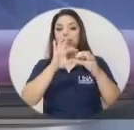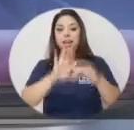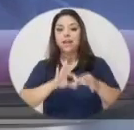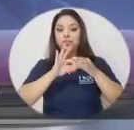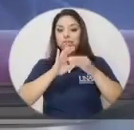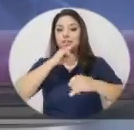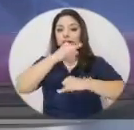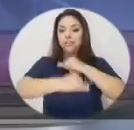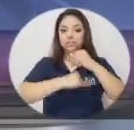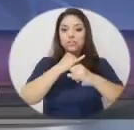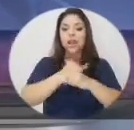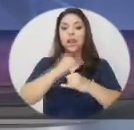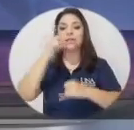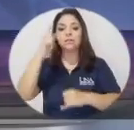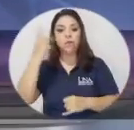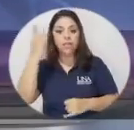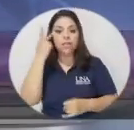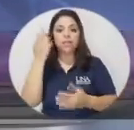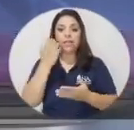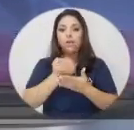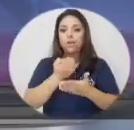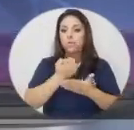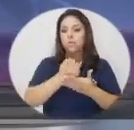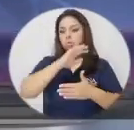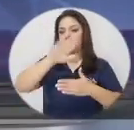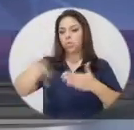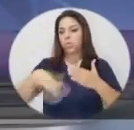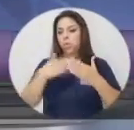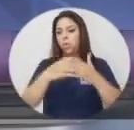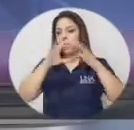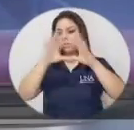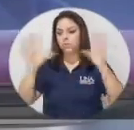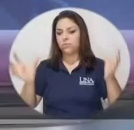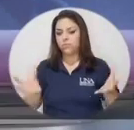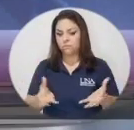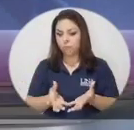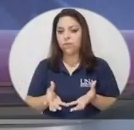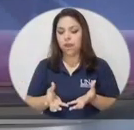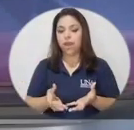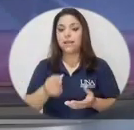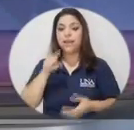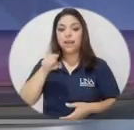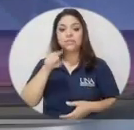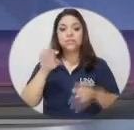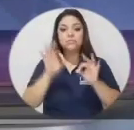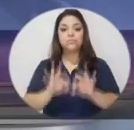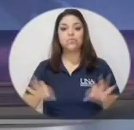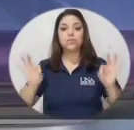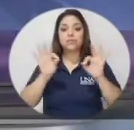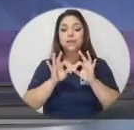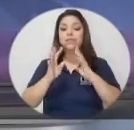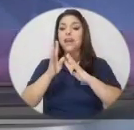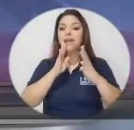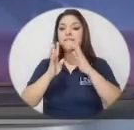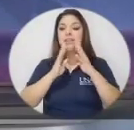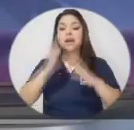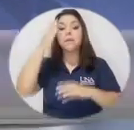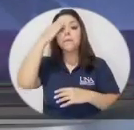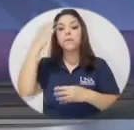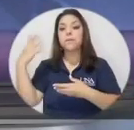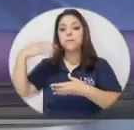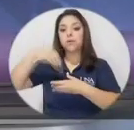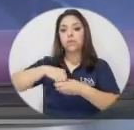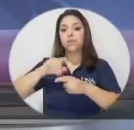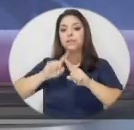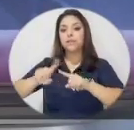toda la geopolítica mundial. En fin, es una de esas elecciones de las que es importante hablar porque involucra a diferentes actores, pero